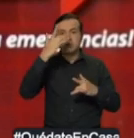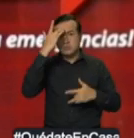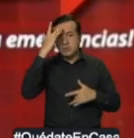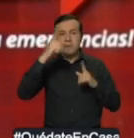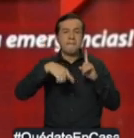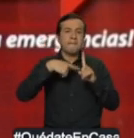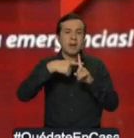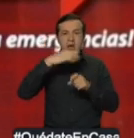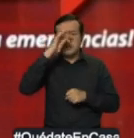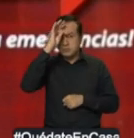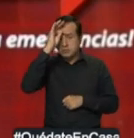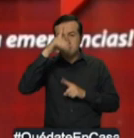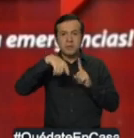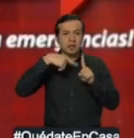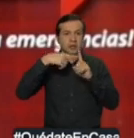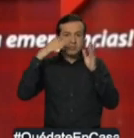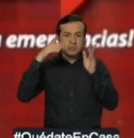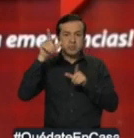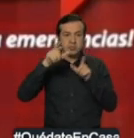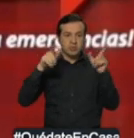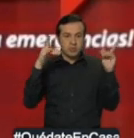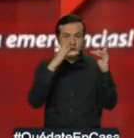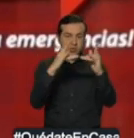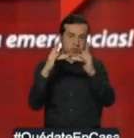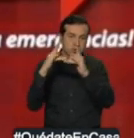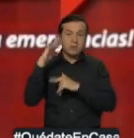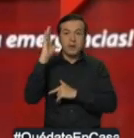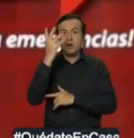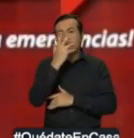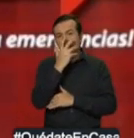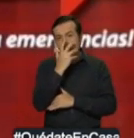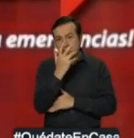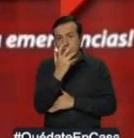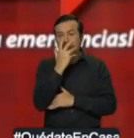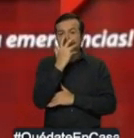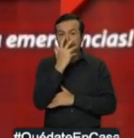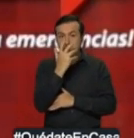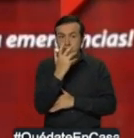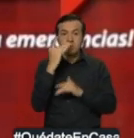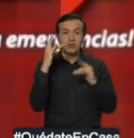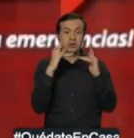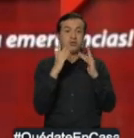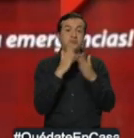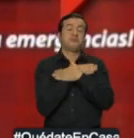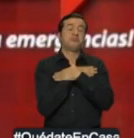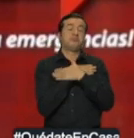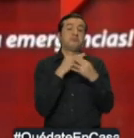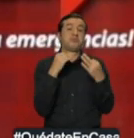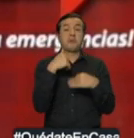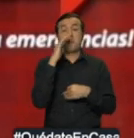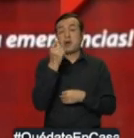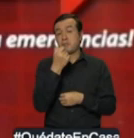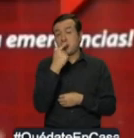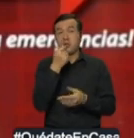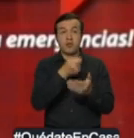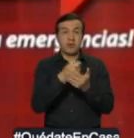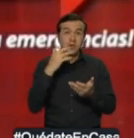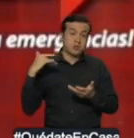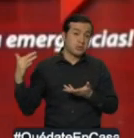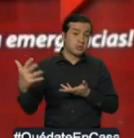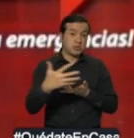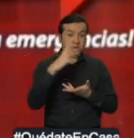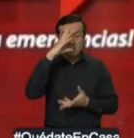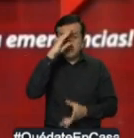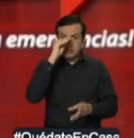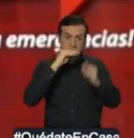sistema de salud para tener más camas para tener más respiradores para tener más camas de uci para tener más medicamentos para aprender a usar